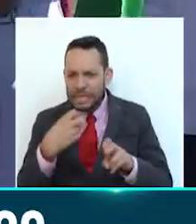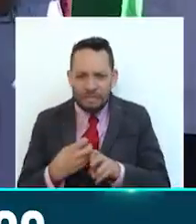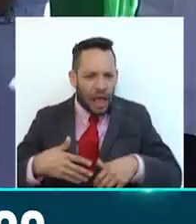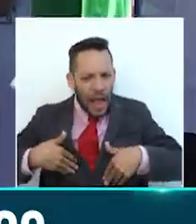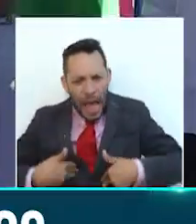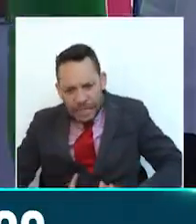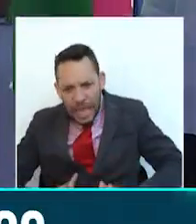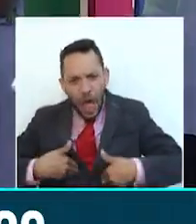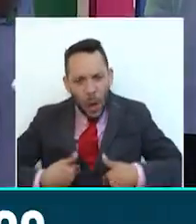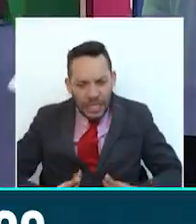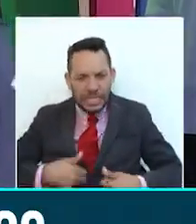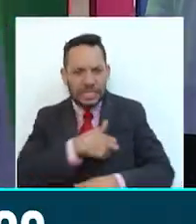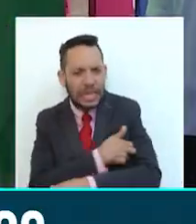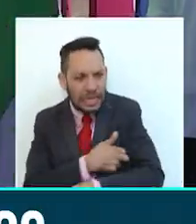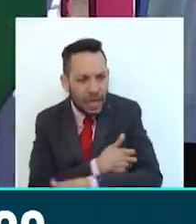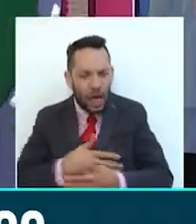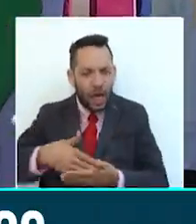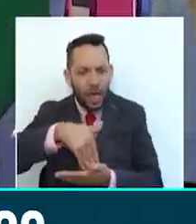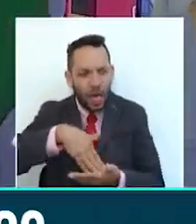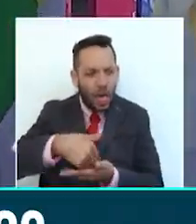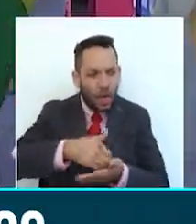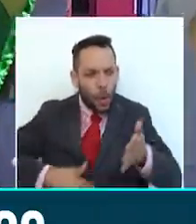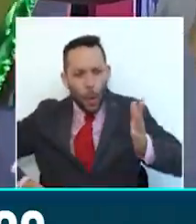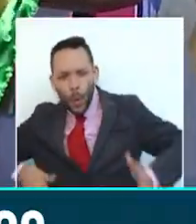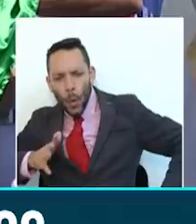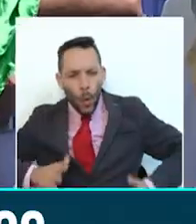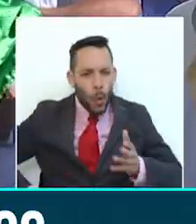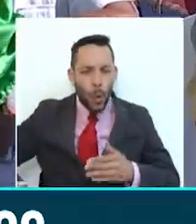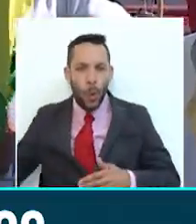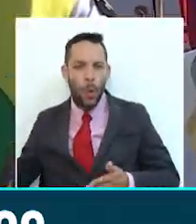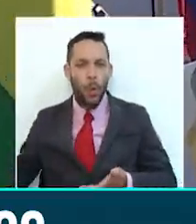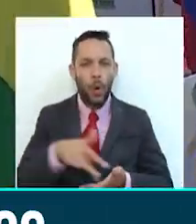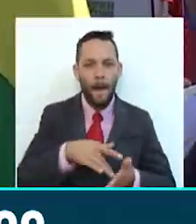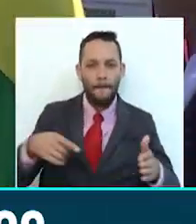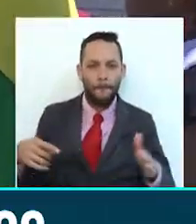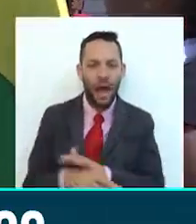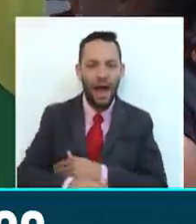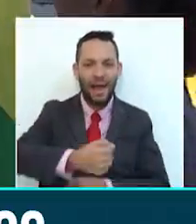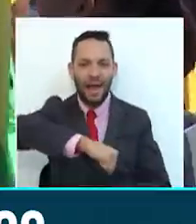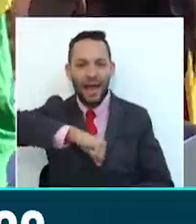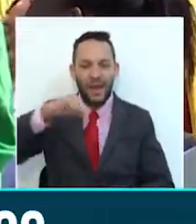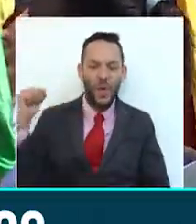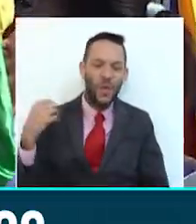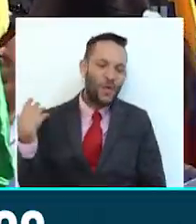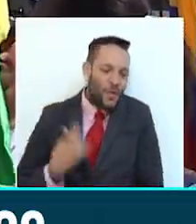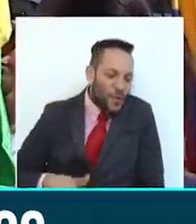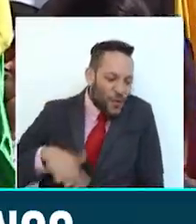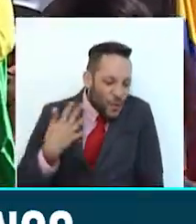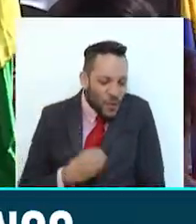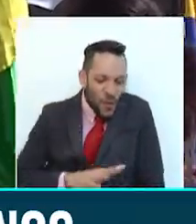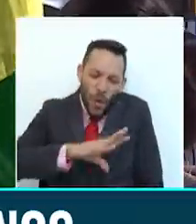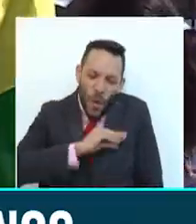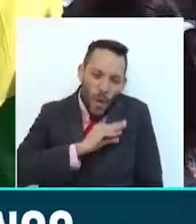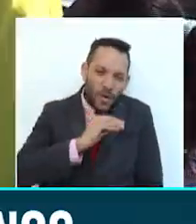bajita de energía, pues igual se siente mucha emoción por cruzar la meta en el primer lugar, llevando los colores del departamento, el